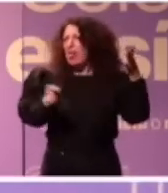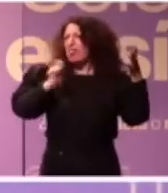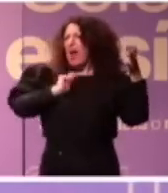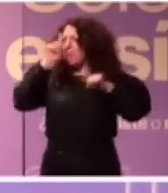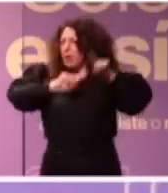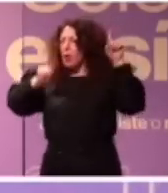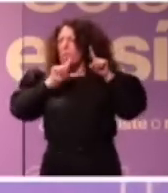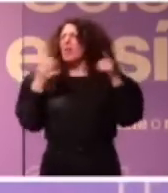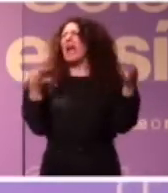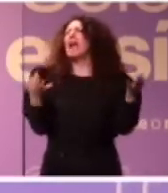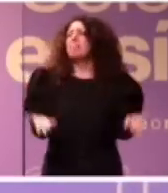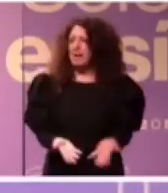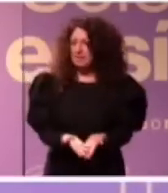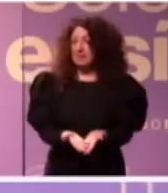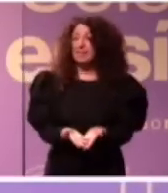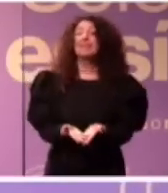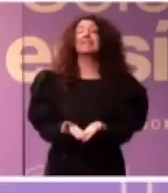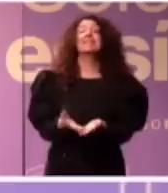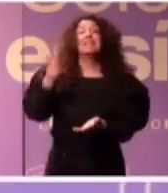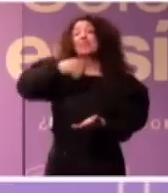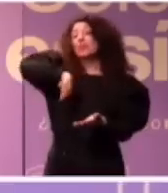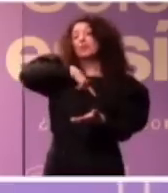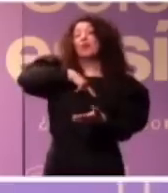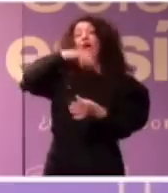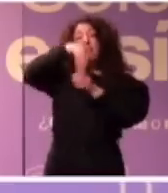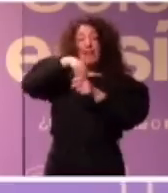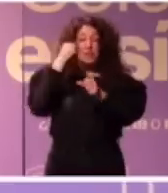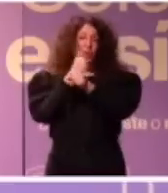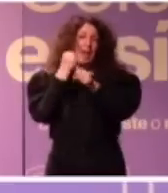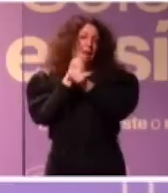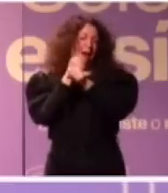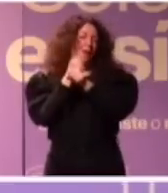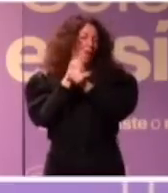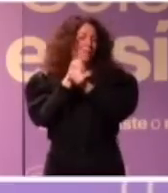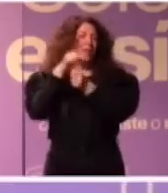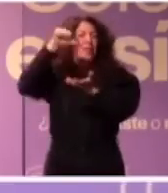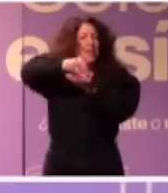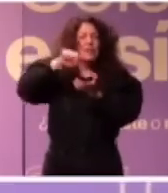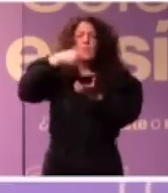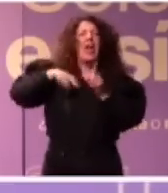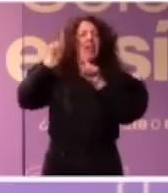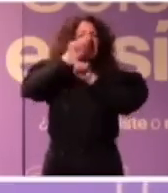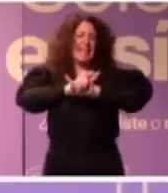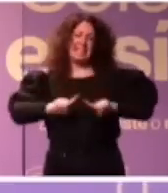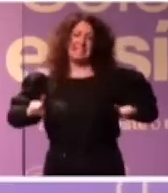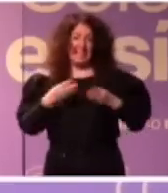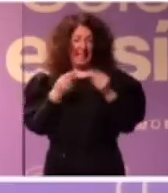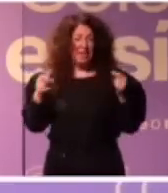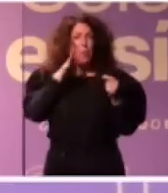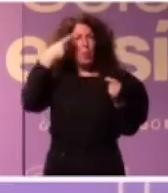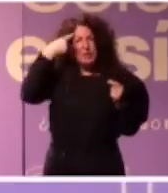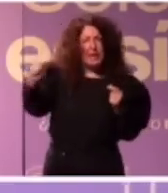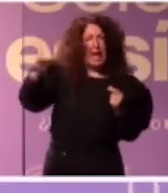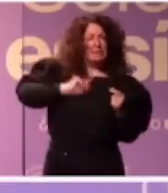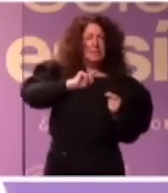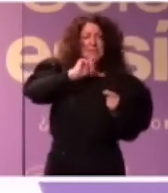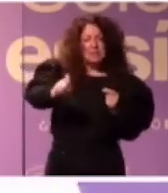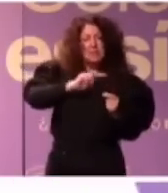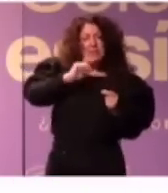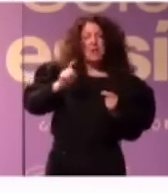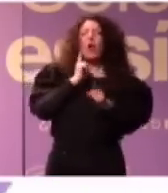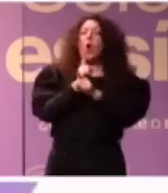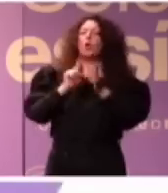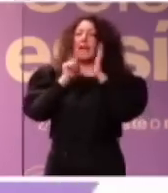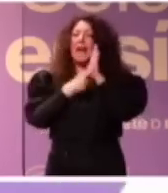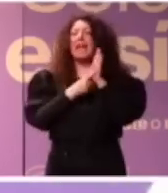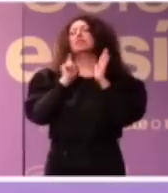en el centro de nuestro trabajo, además de la discreción, porque somos muy conscientes del tipo de ofensiva contra la ley Solo Sí Es Sí que